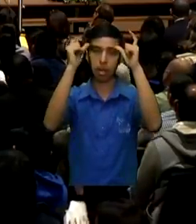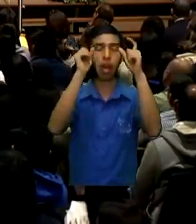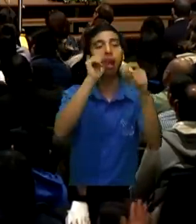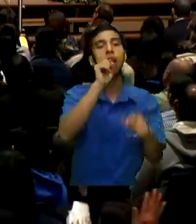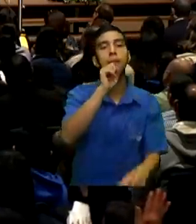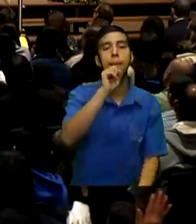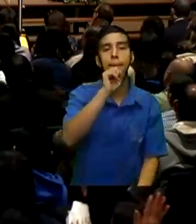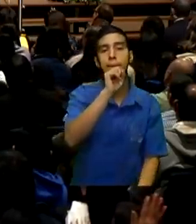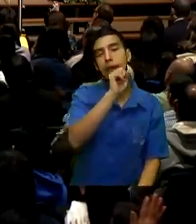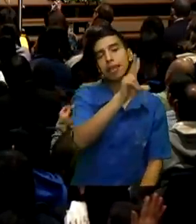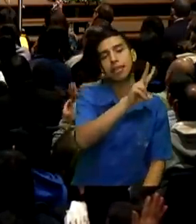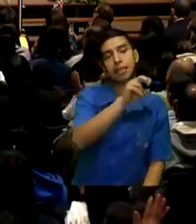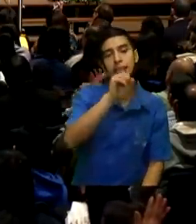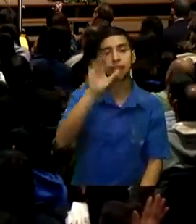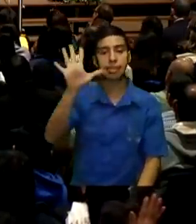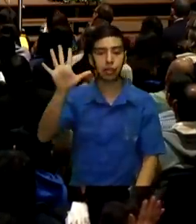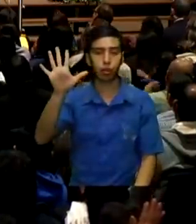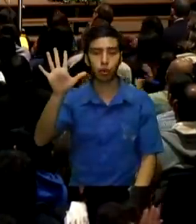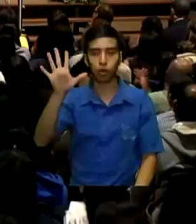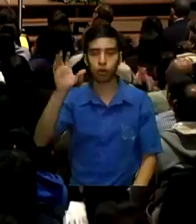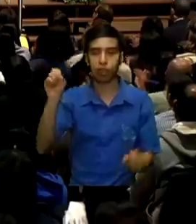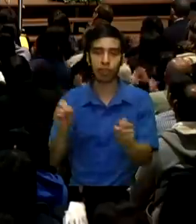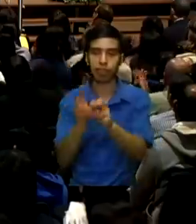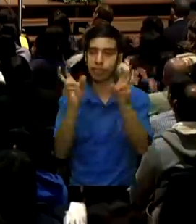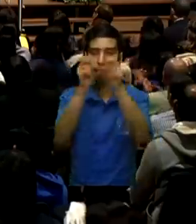días, todos los días, todos los días, todos los días.